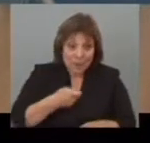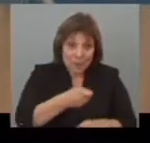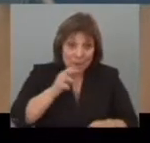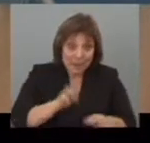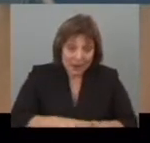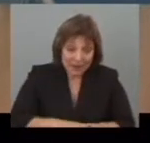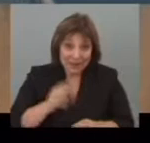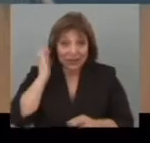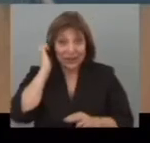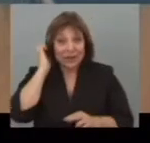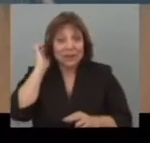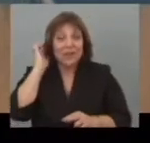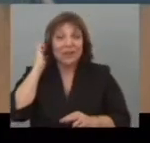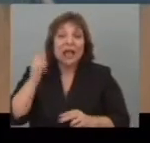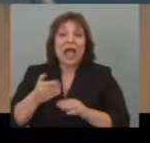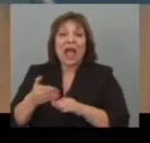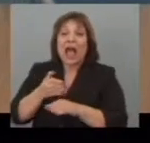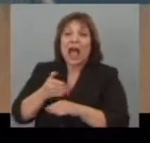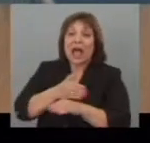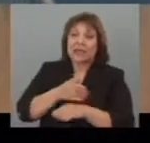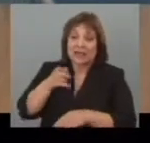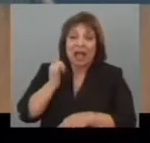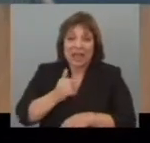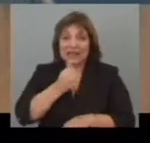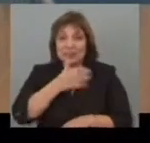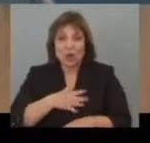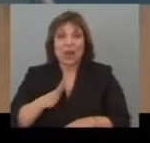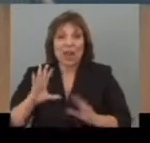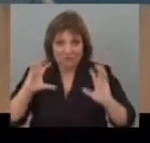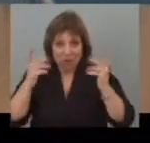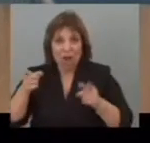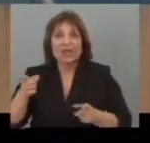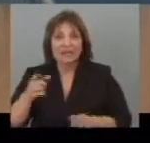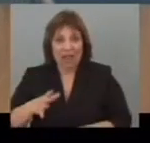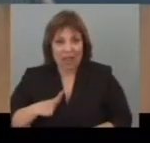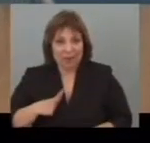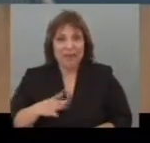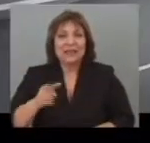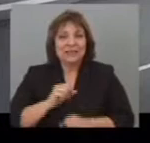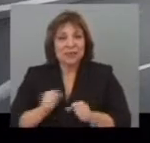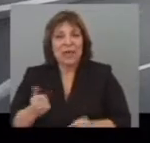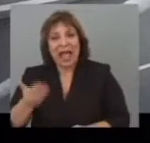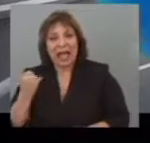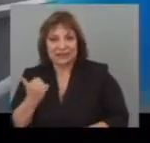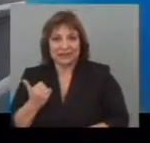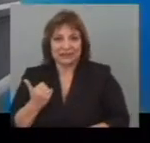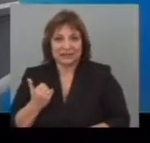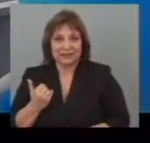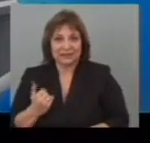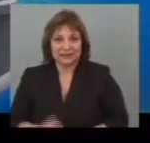tentativa de homicidio tienen historias que nosotros decimos pueden ser prevenibles.